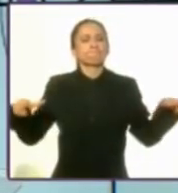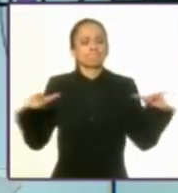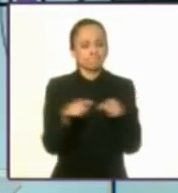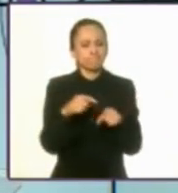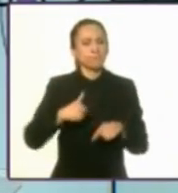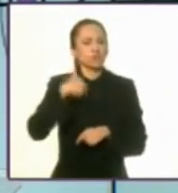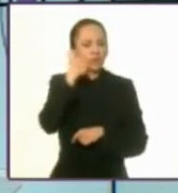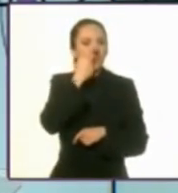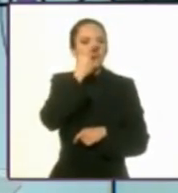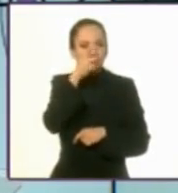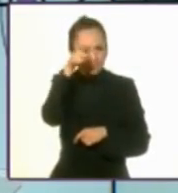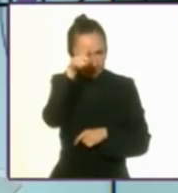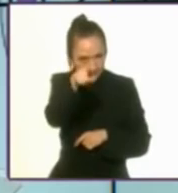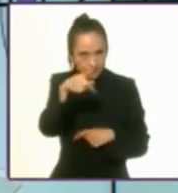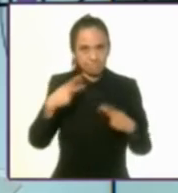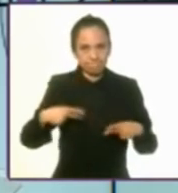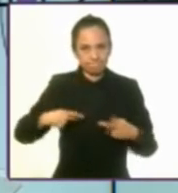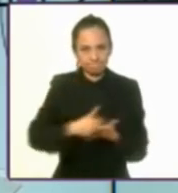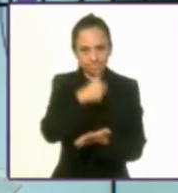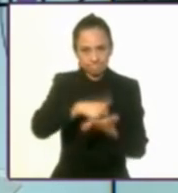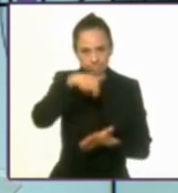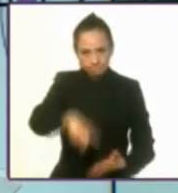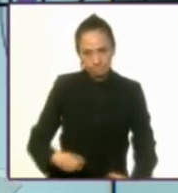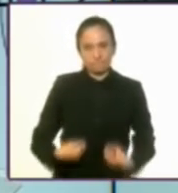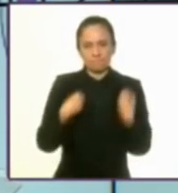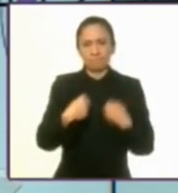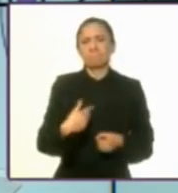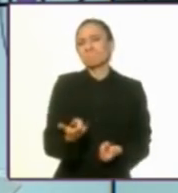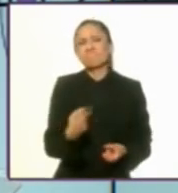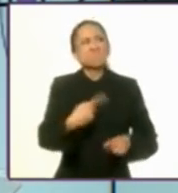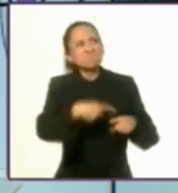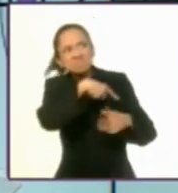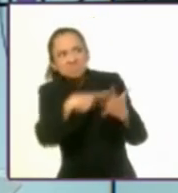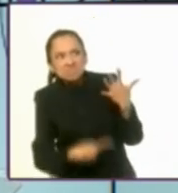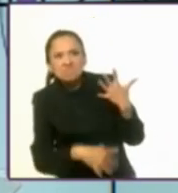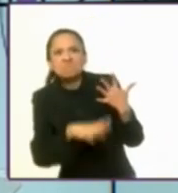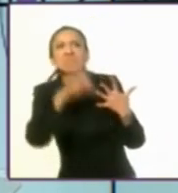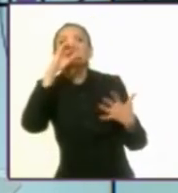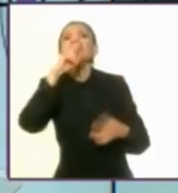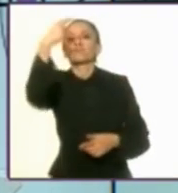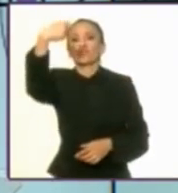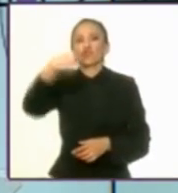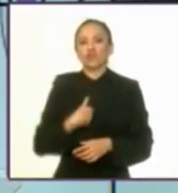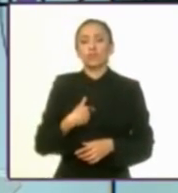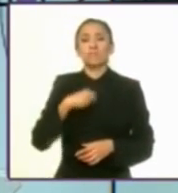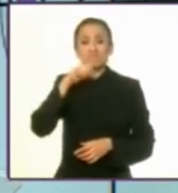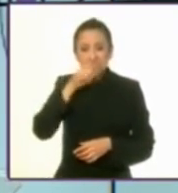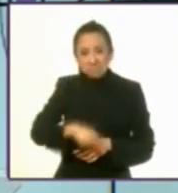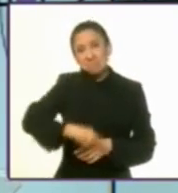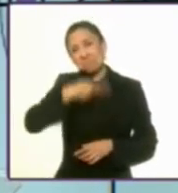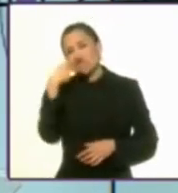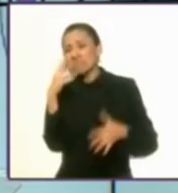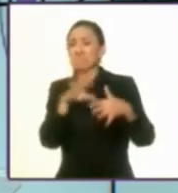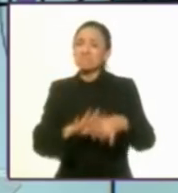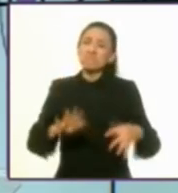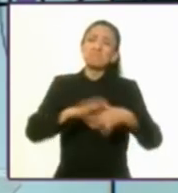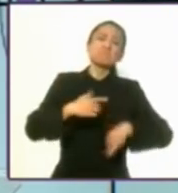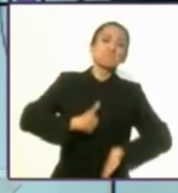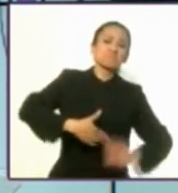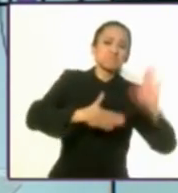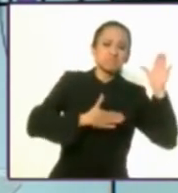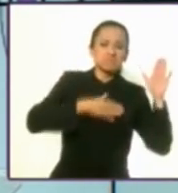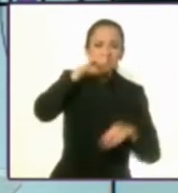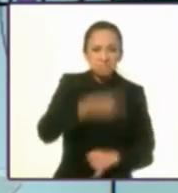decir a ti ciudadano que yo soy la mejor opción porque no vengo a venderte políticas de siempre que acaban en lo mismo